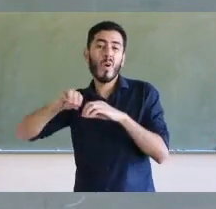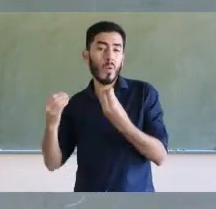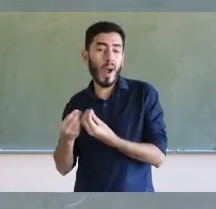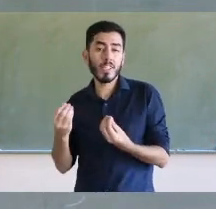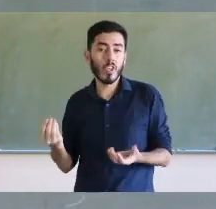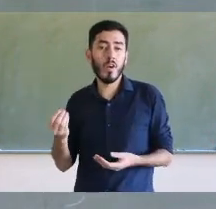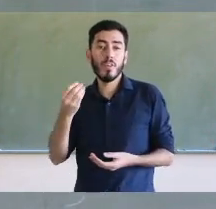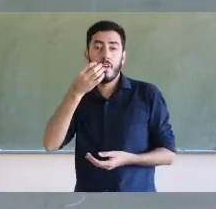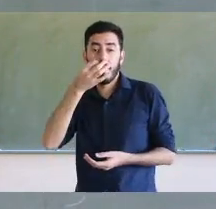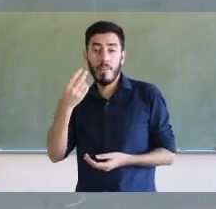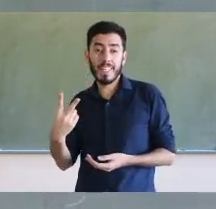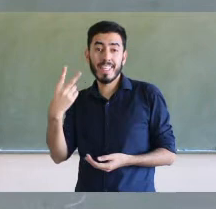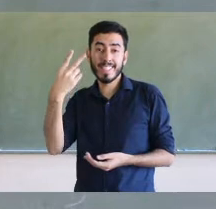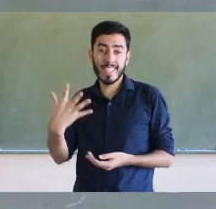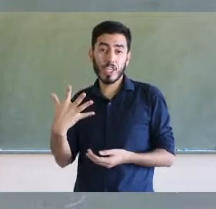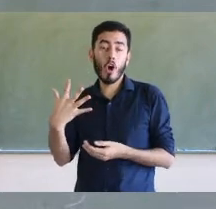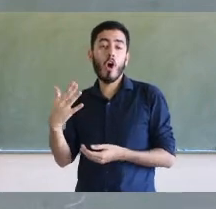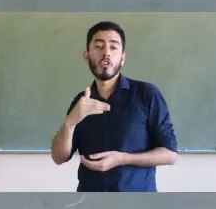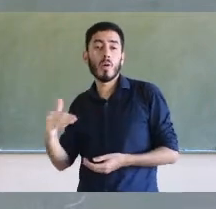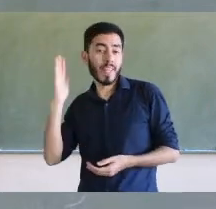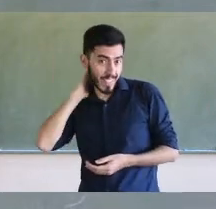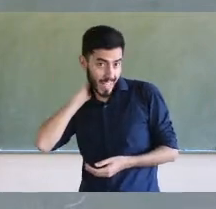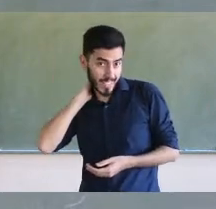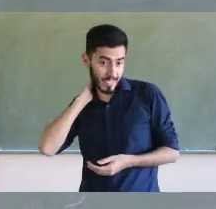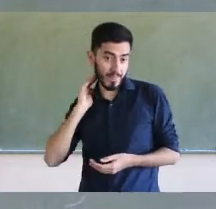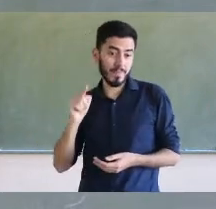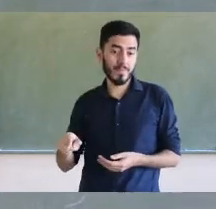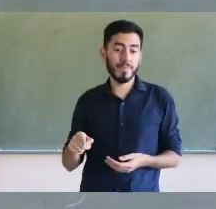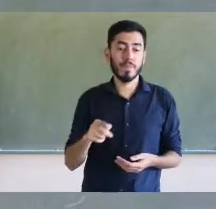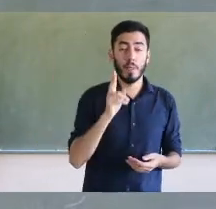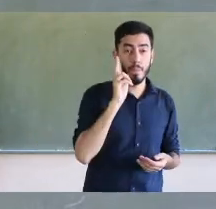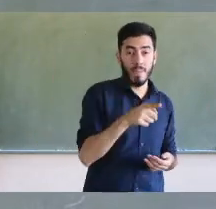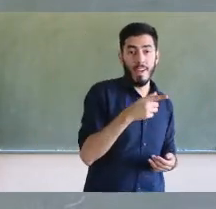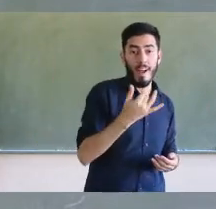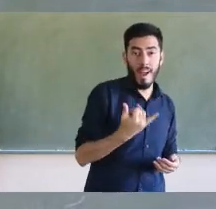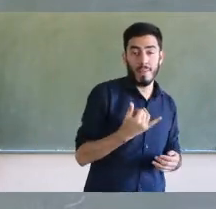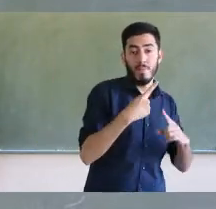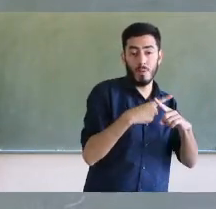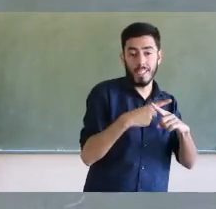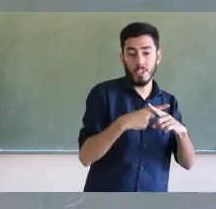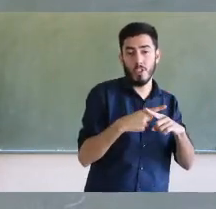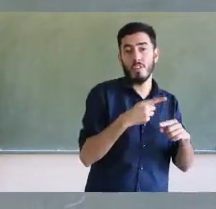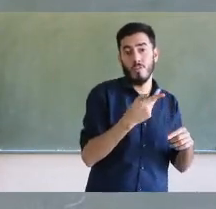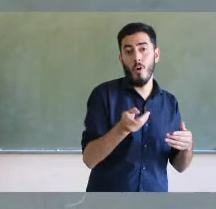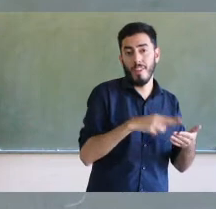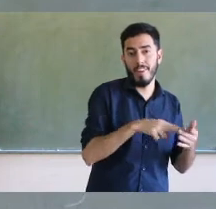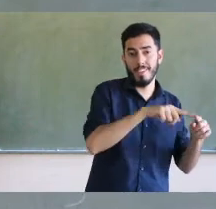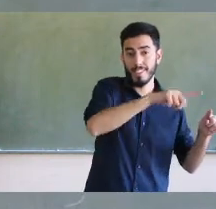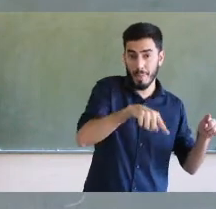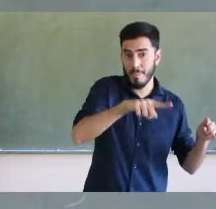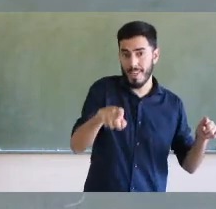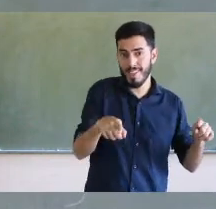sobre 16. Fíjense, nos quedó acá una multiplicación. Si yo vuelvo a separar en términos como